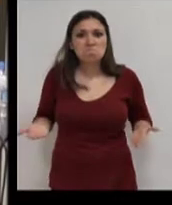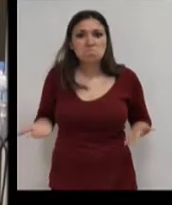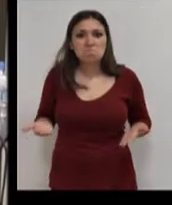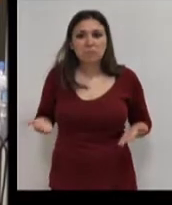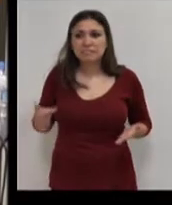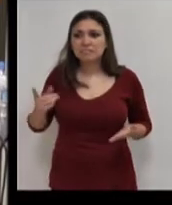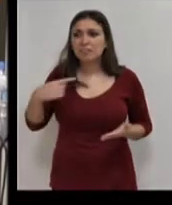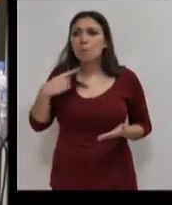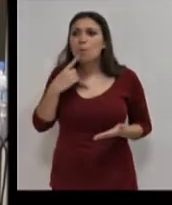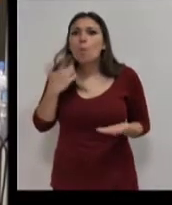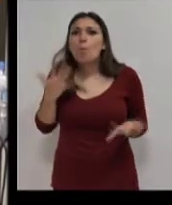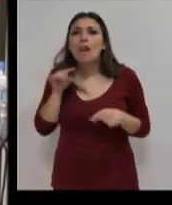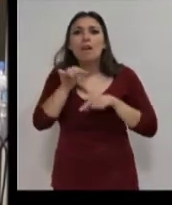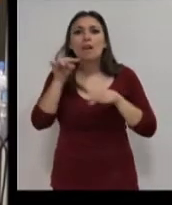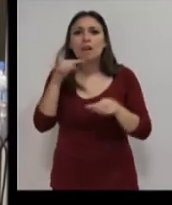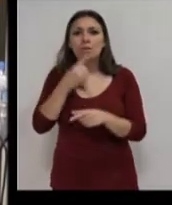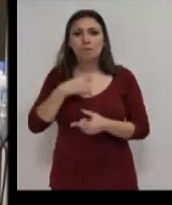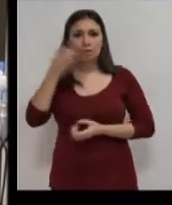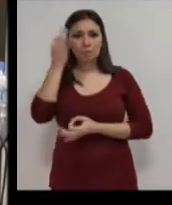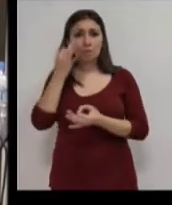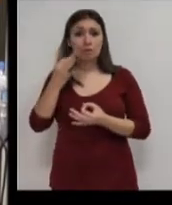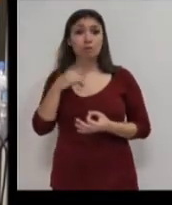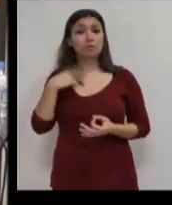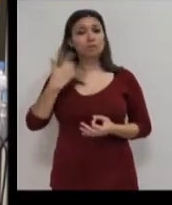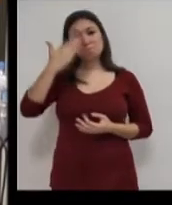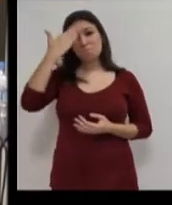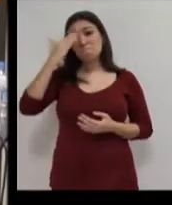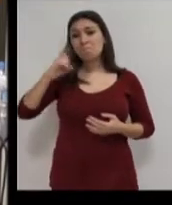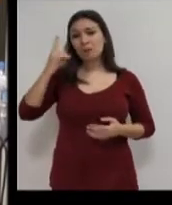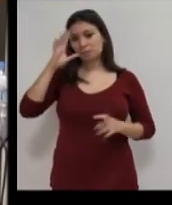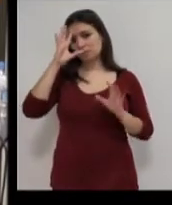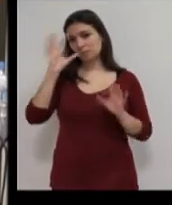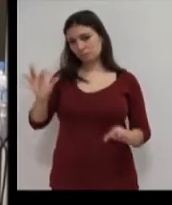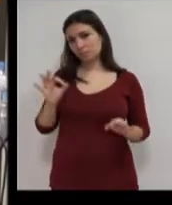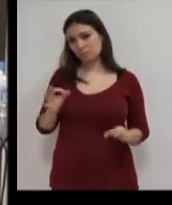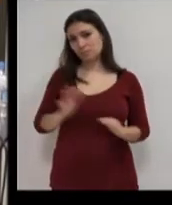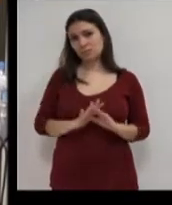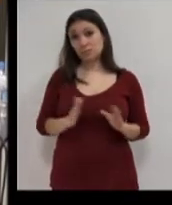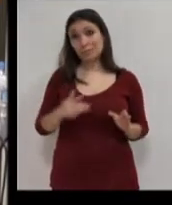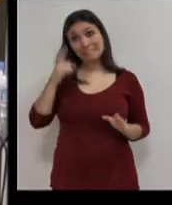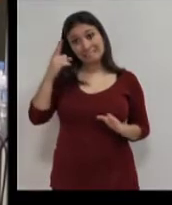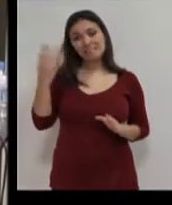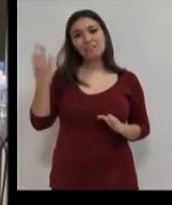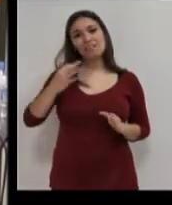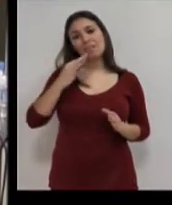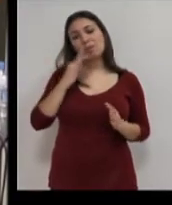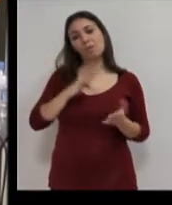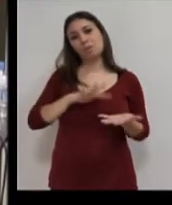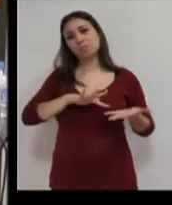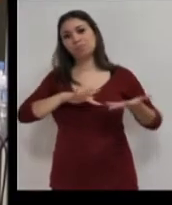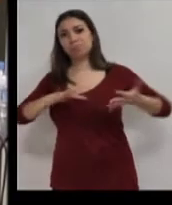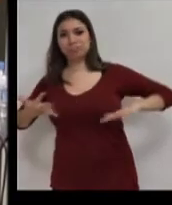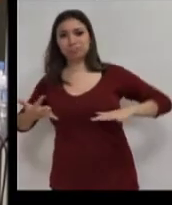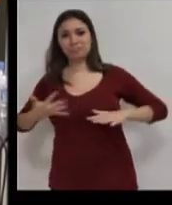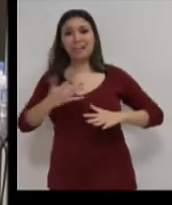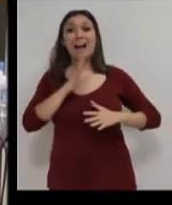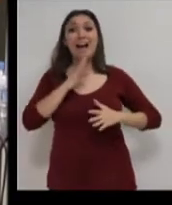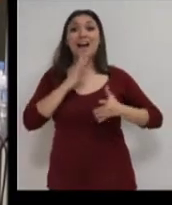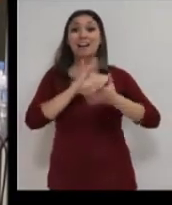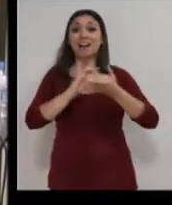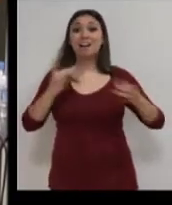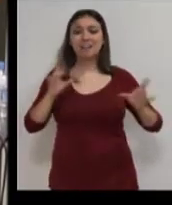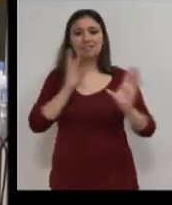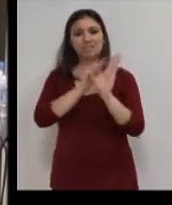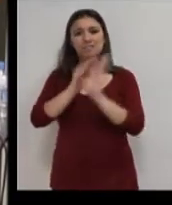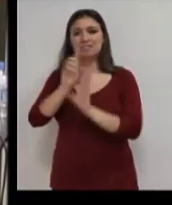qué es accesible? Entonces, pues decir eso, que nosotros nos basamos en este principio y que yo creo que debe ser extrapolable al